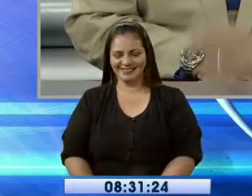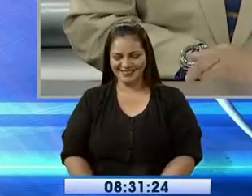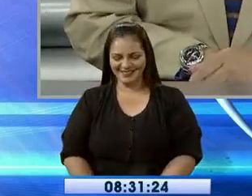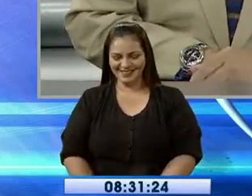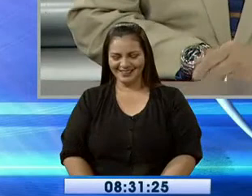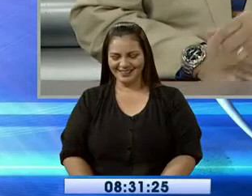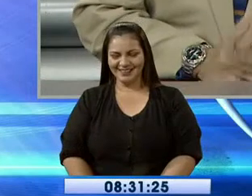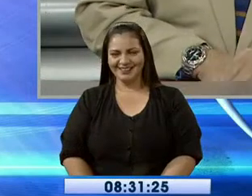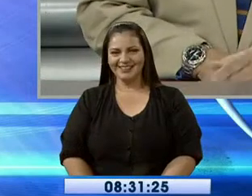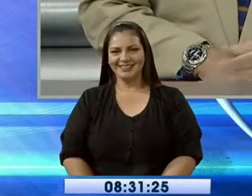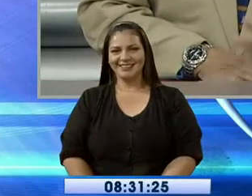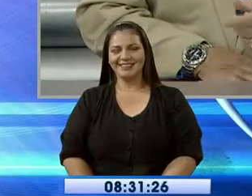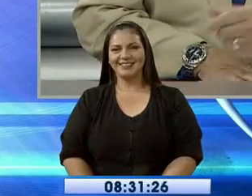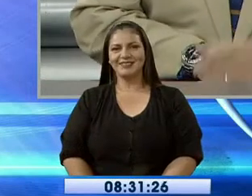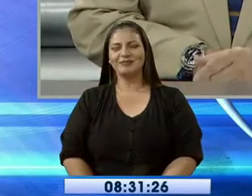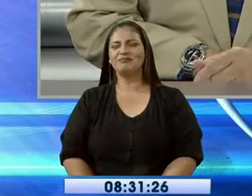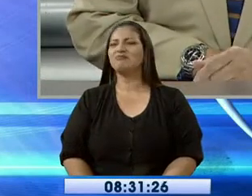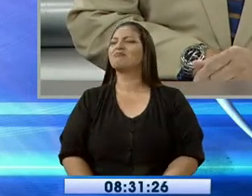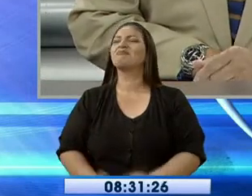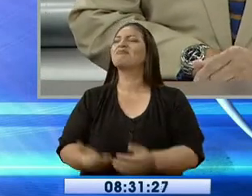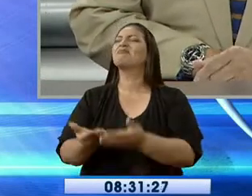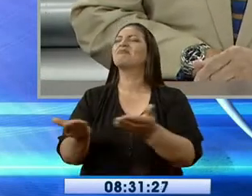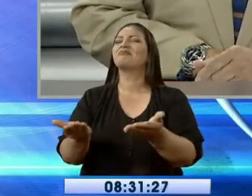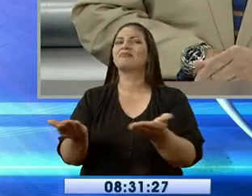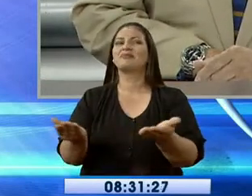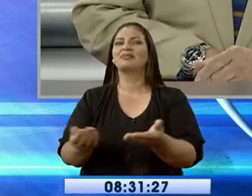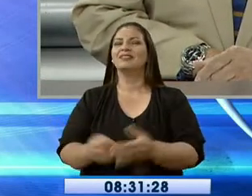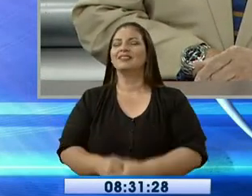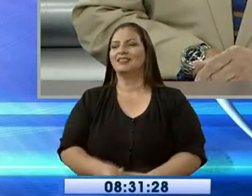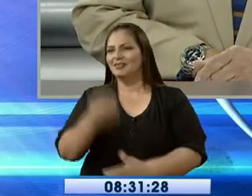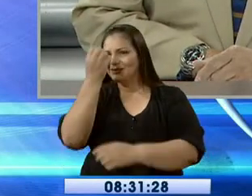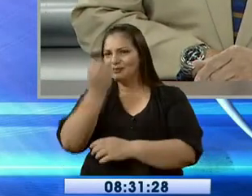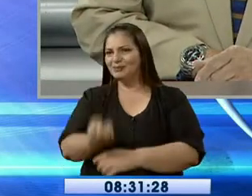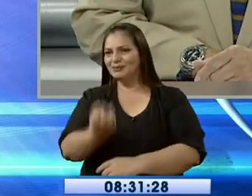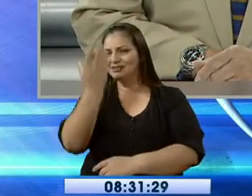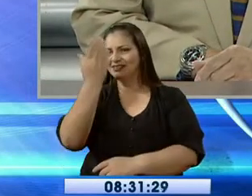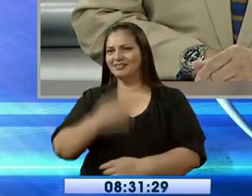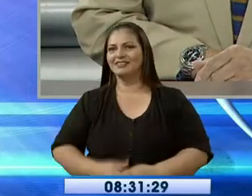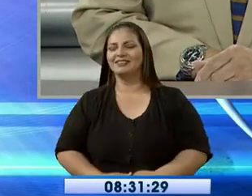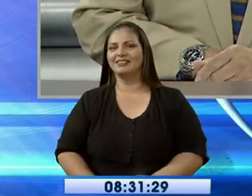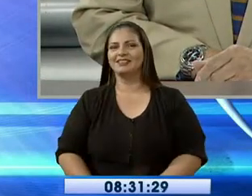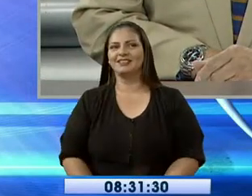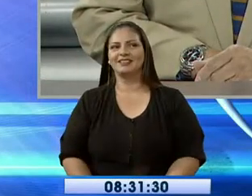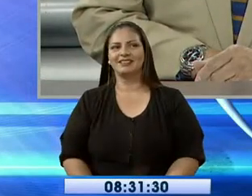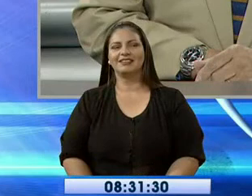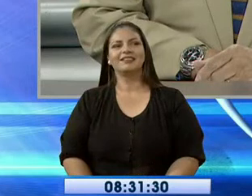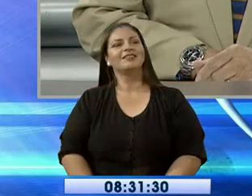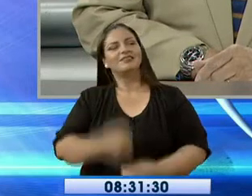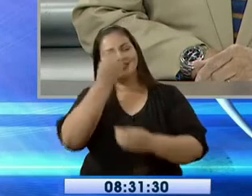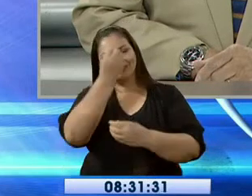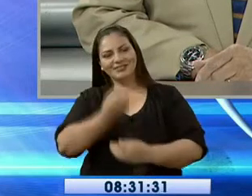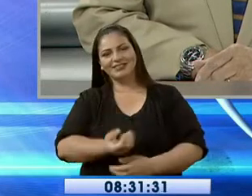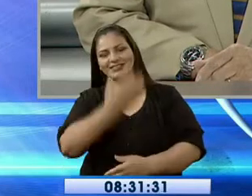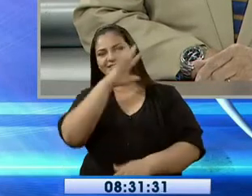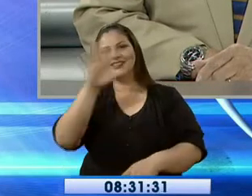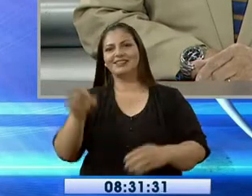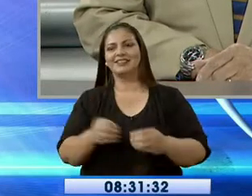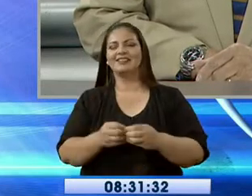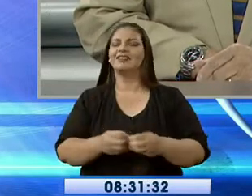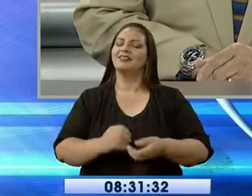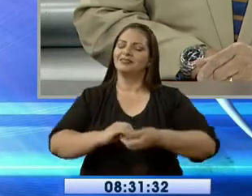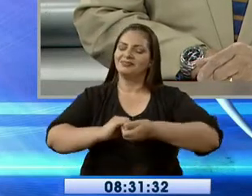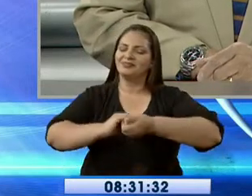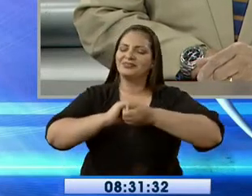Parece una cebra eso. ¿Qué es eso, Enrique? Bueno, es una cebrita. Buenos días, es una cebrita, ¿no? Buenos días a todos, hola Hugo. ¿Cómo estás, Enrique? Amigos